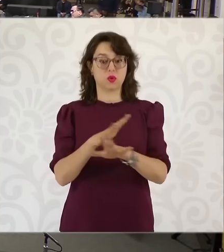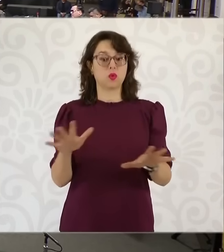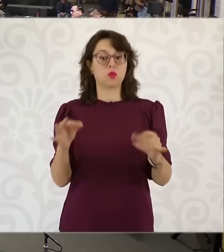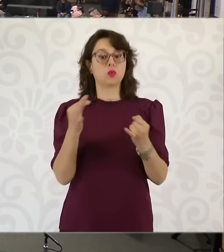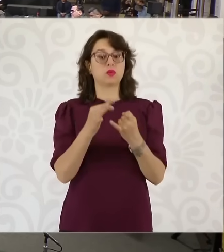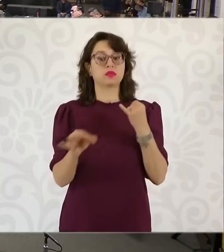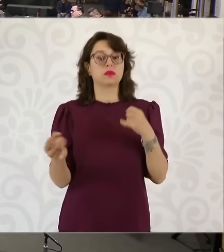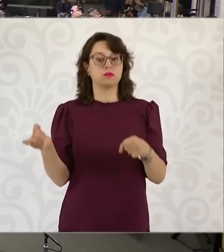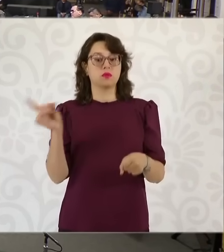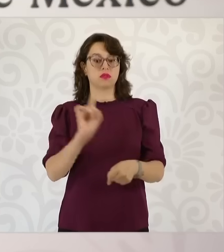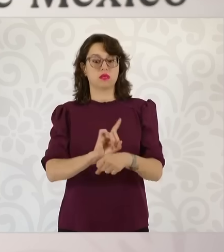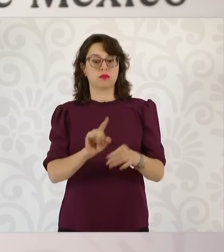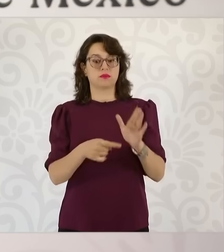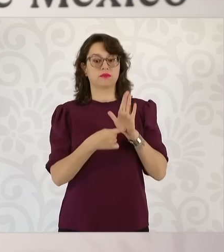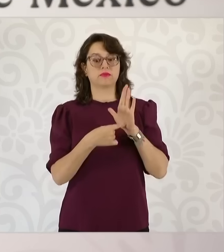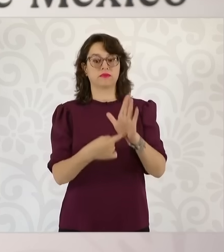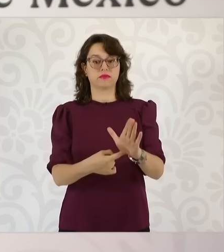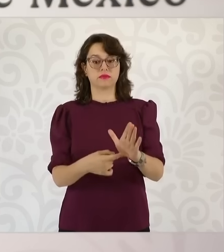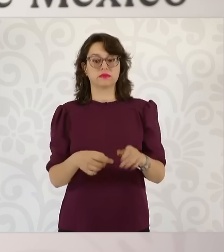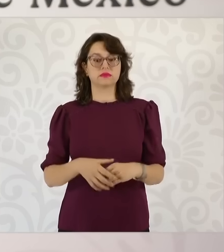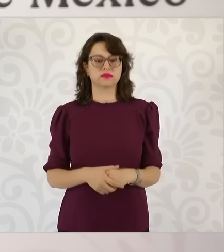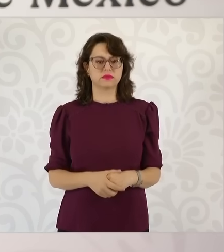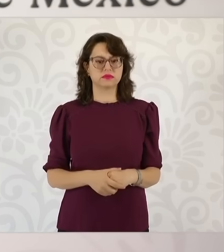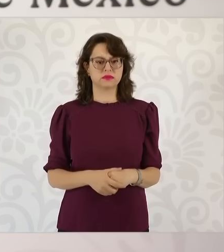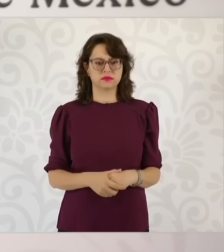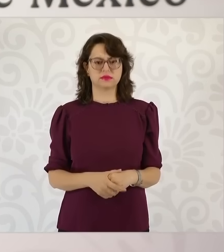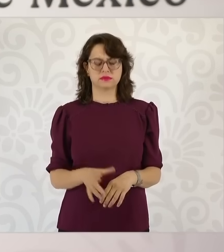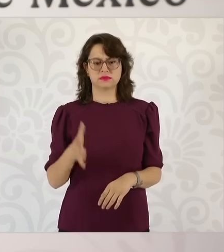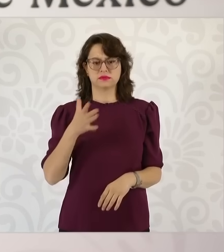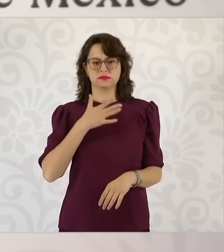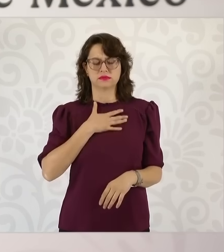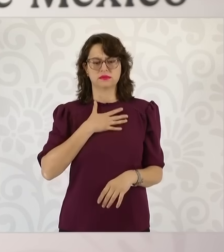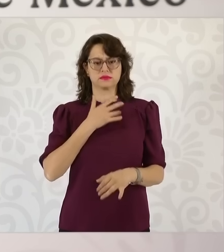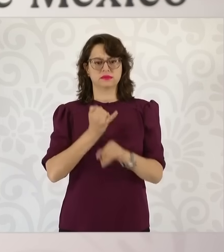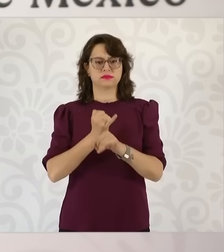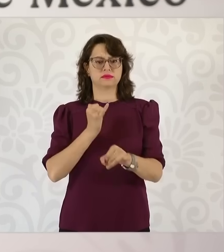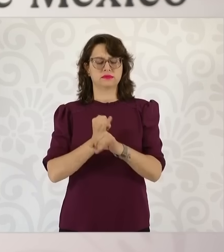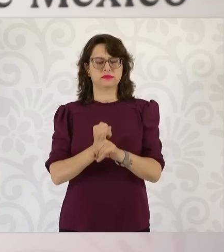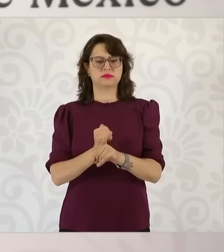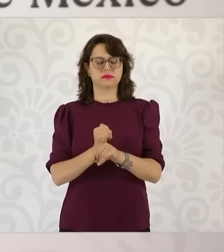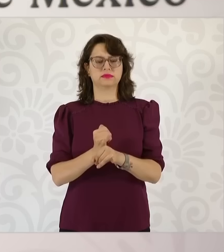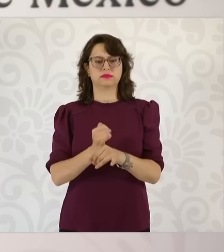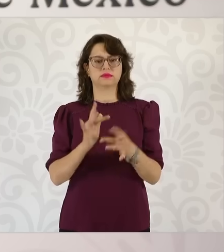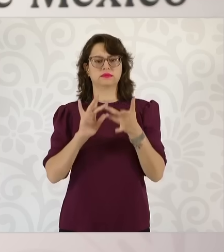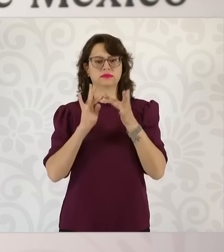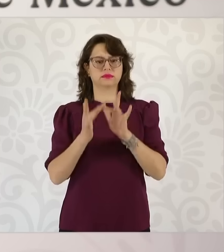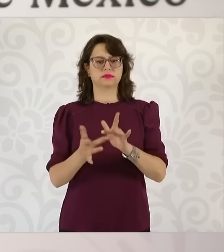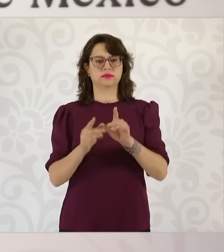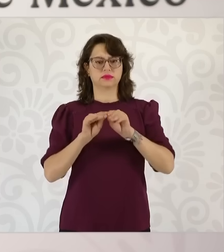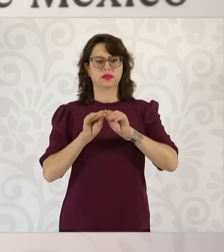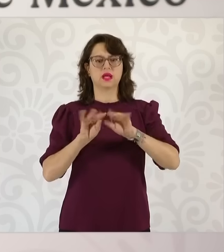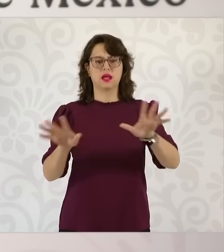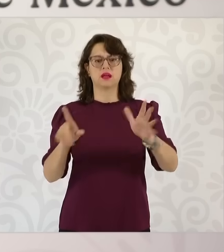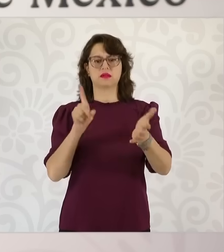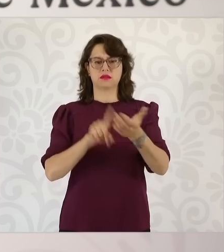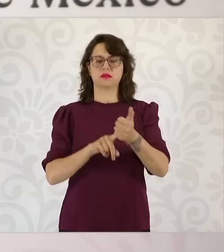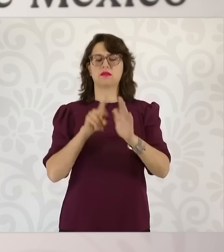se puede explicar. Grabé un video que está ahí en mis redes sociales de cómo votar.